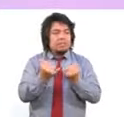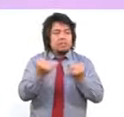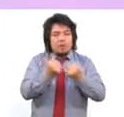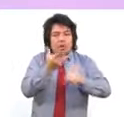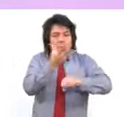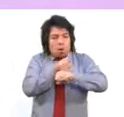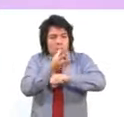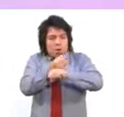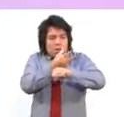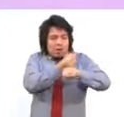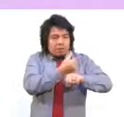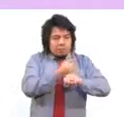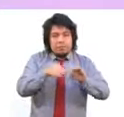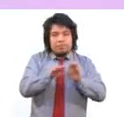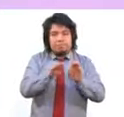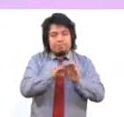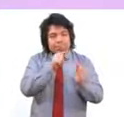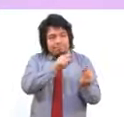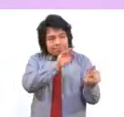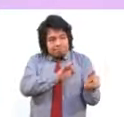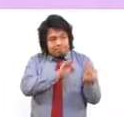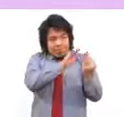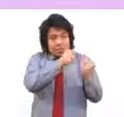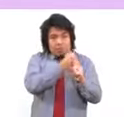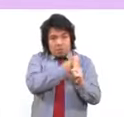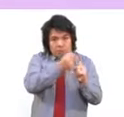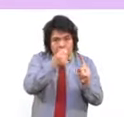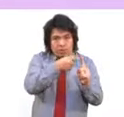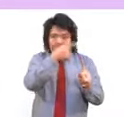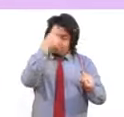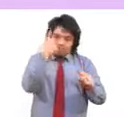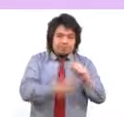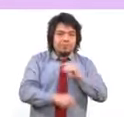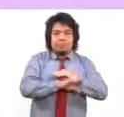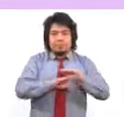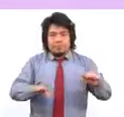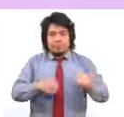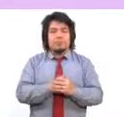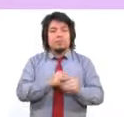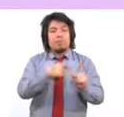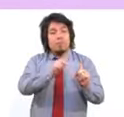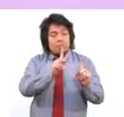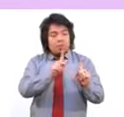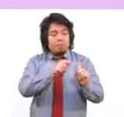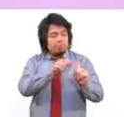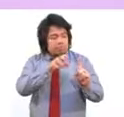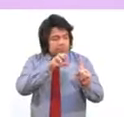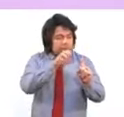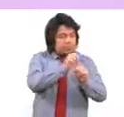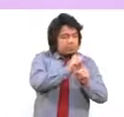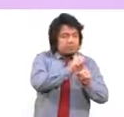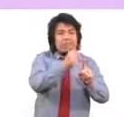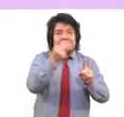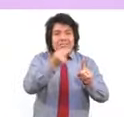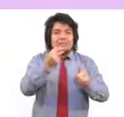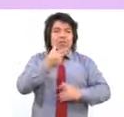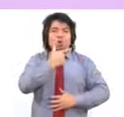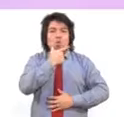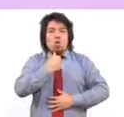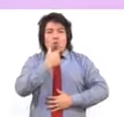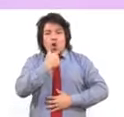públicas para hacer frente a esta violencia. El objetivo es erradicar la violencia machista